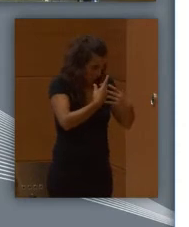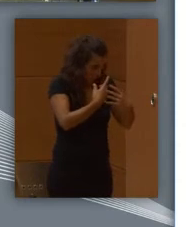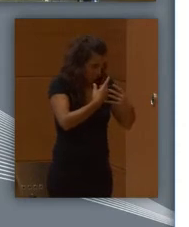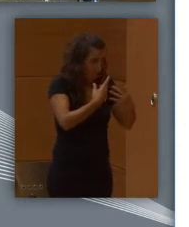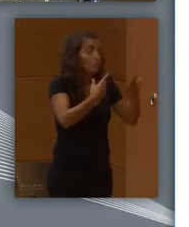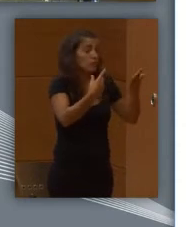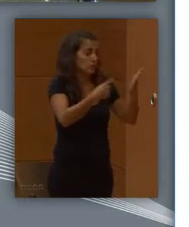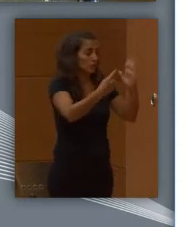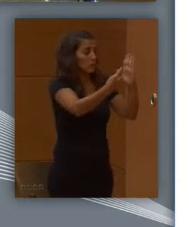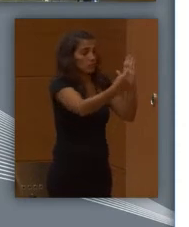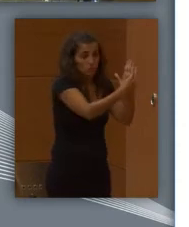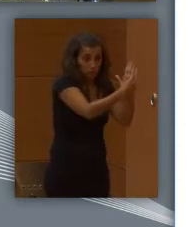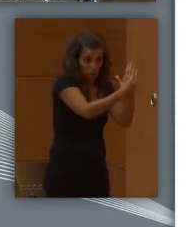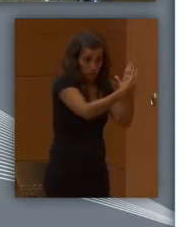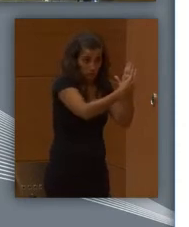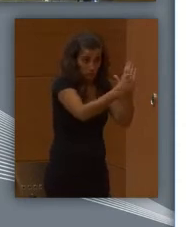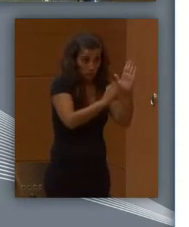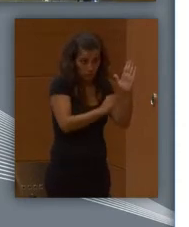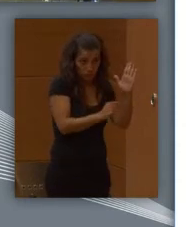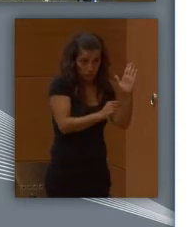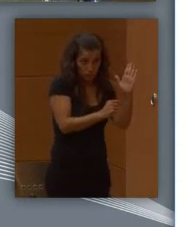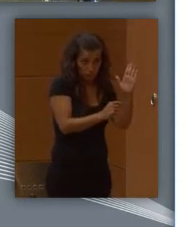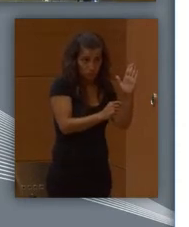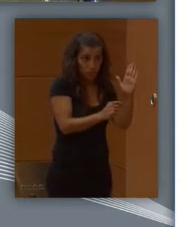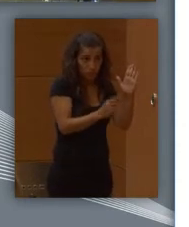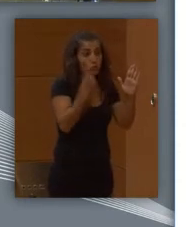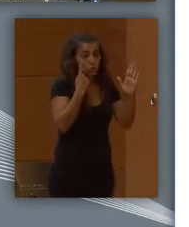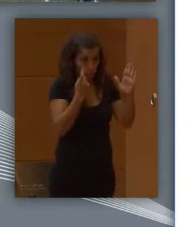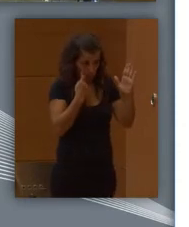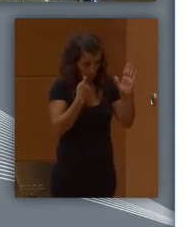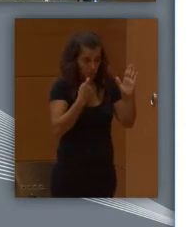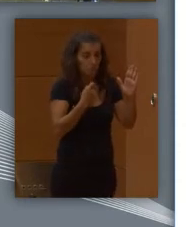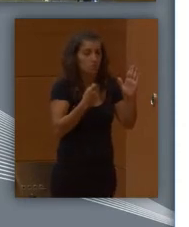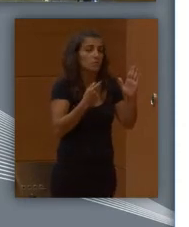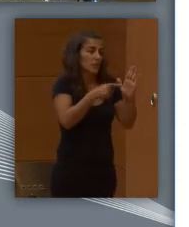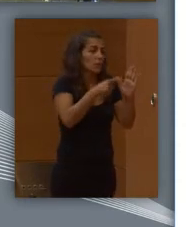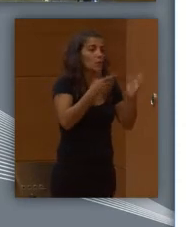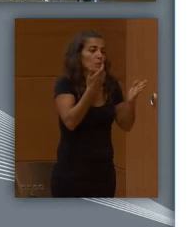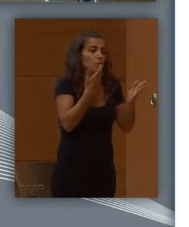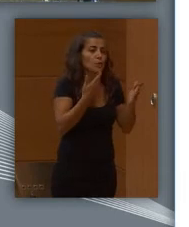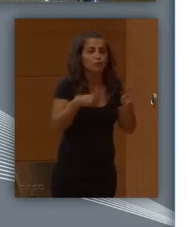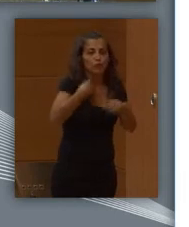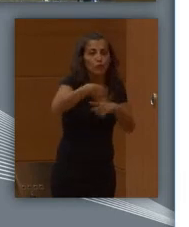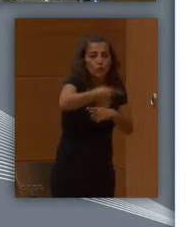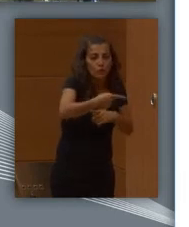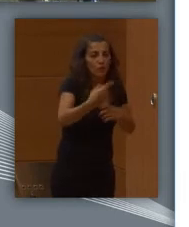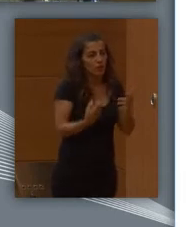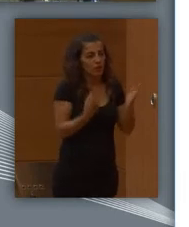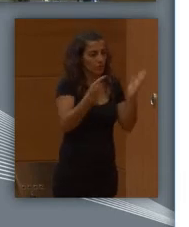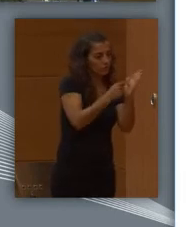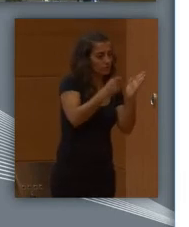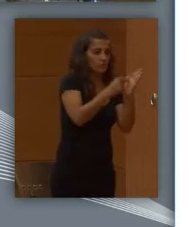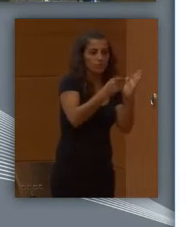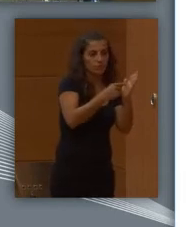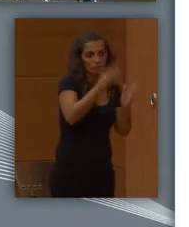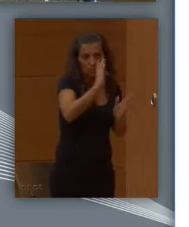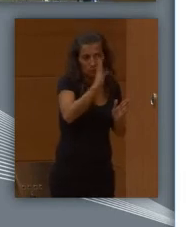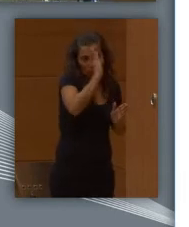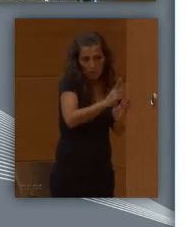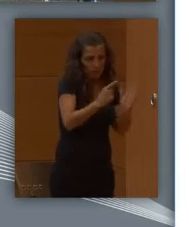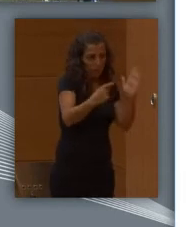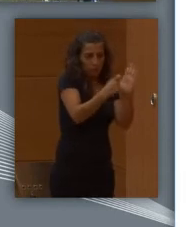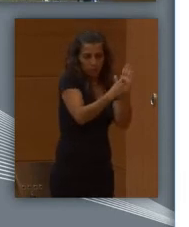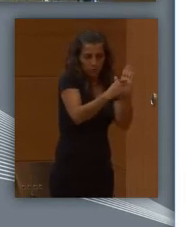como un favorito, ¿de acuerdo? Para que ese itinerario que realiza habitualmente pues no tenga que estar buscándolo, sino que simplemente mediante un